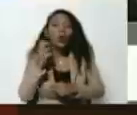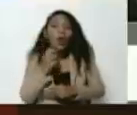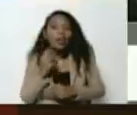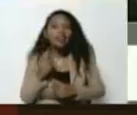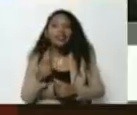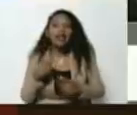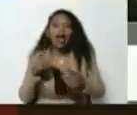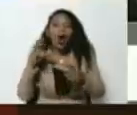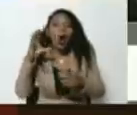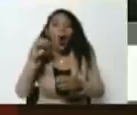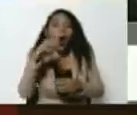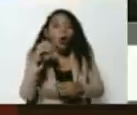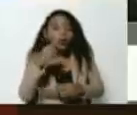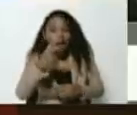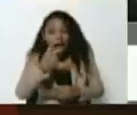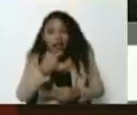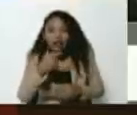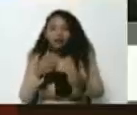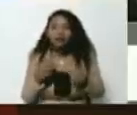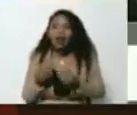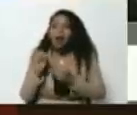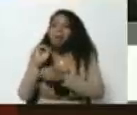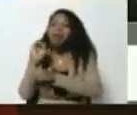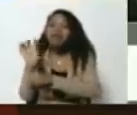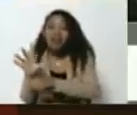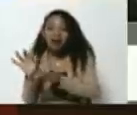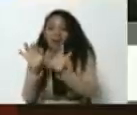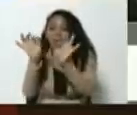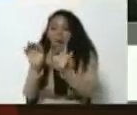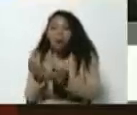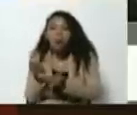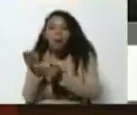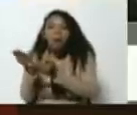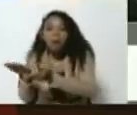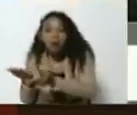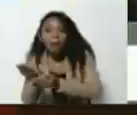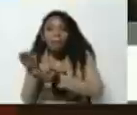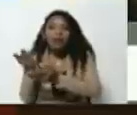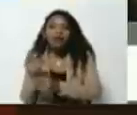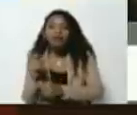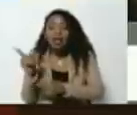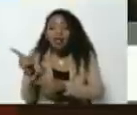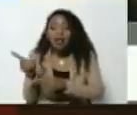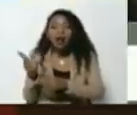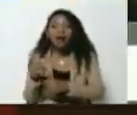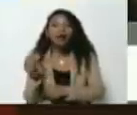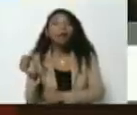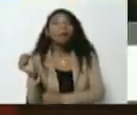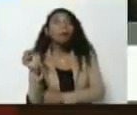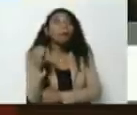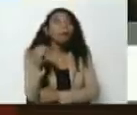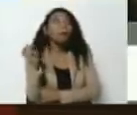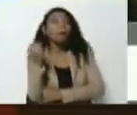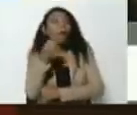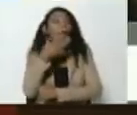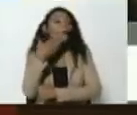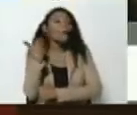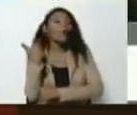cocosete. Le mandaba regalitos. Y ella se la daba de pretenciosa.